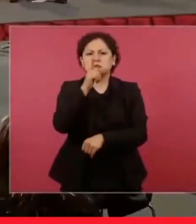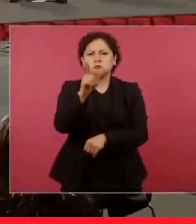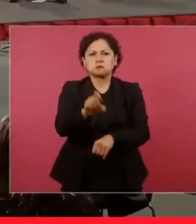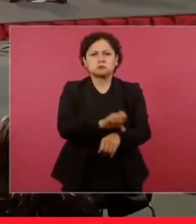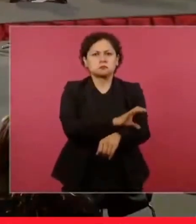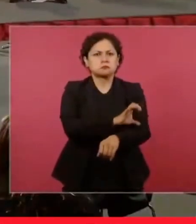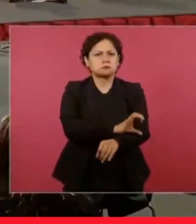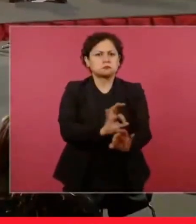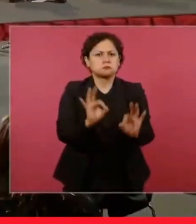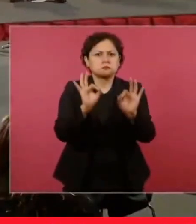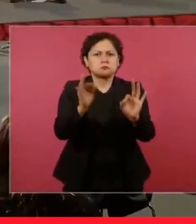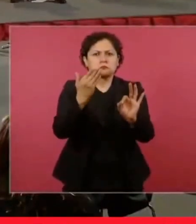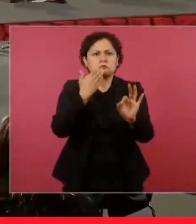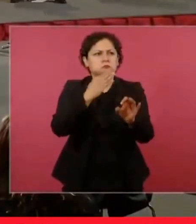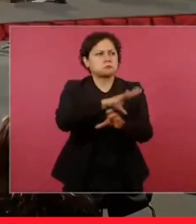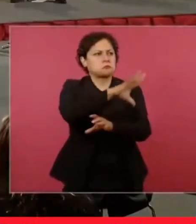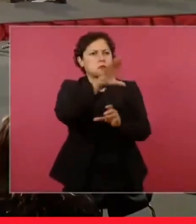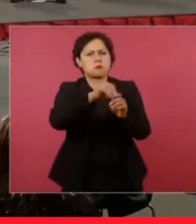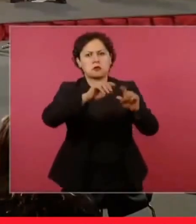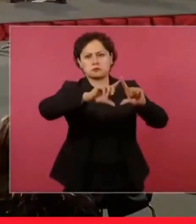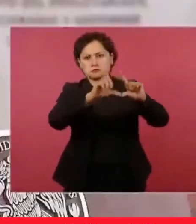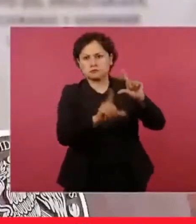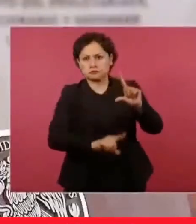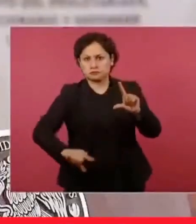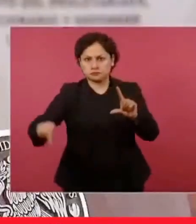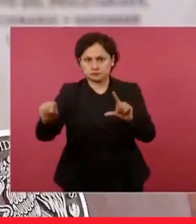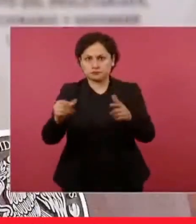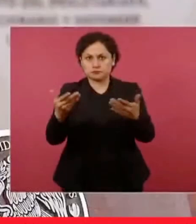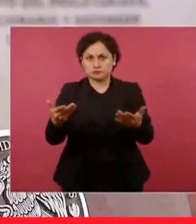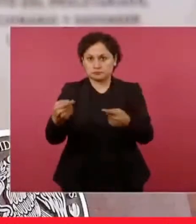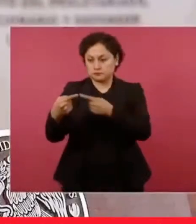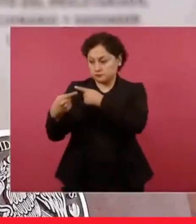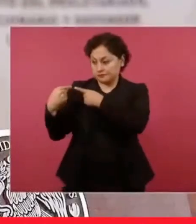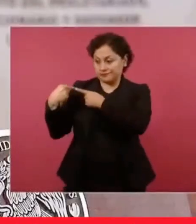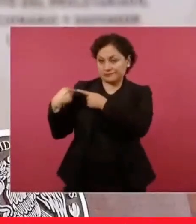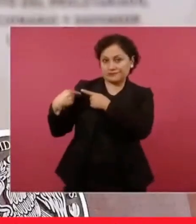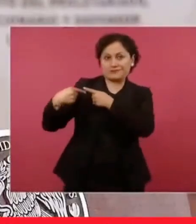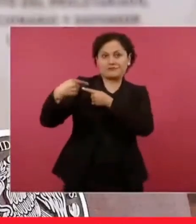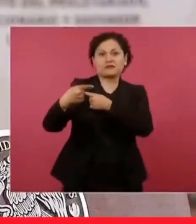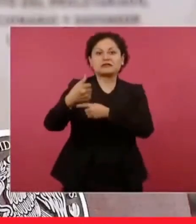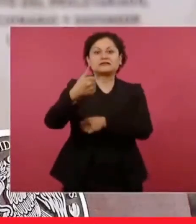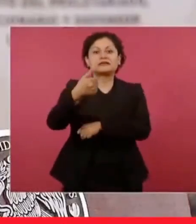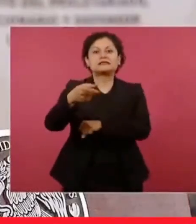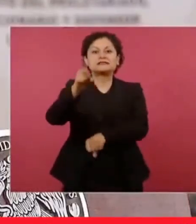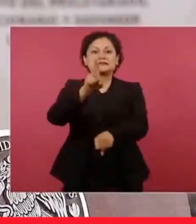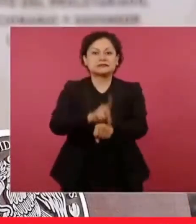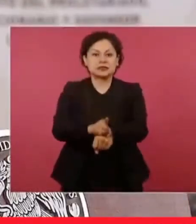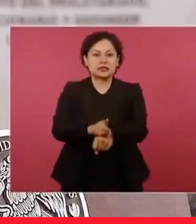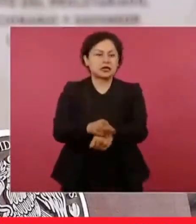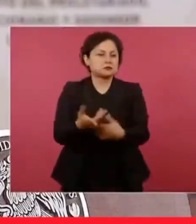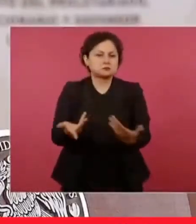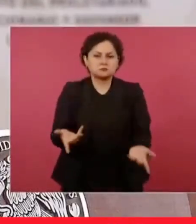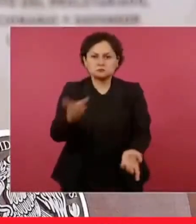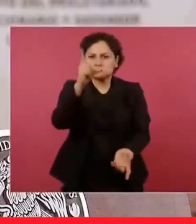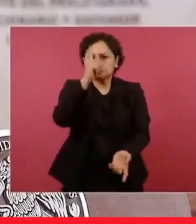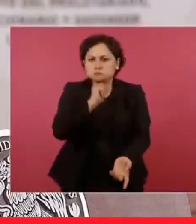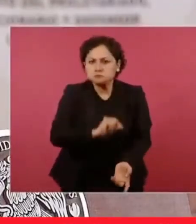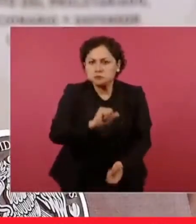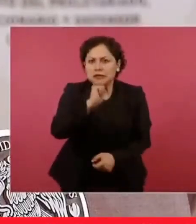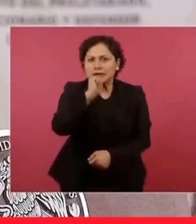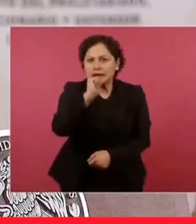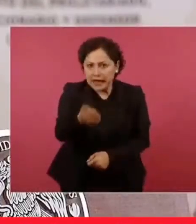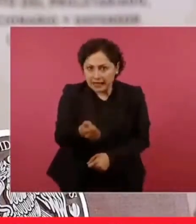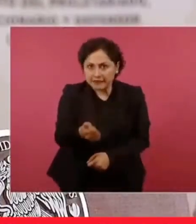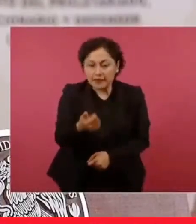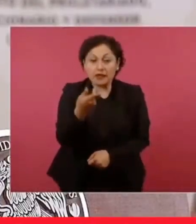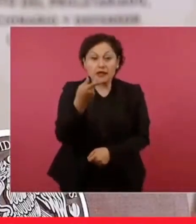población. Al día de hoy llevamos ya 6 días sin interrupciones, atendiendo condiciones de demanda similares a las que